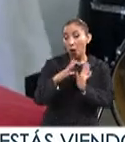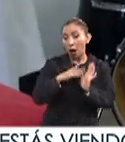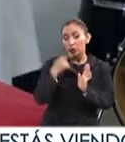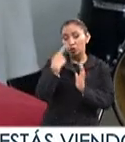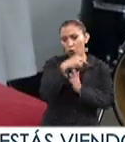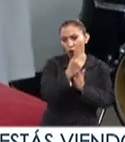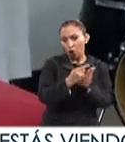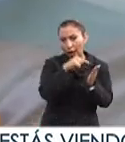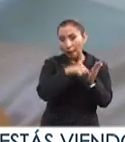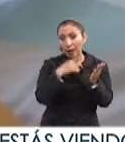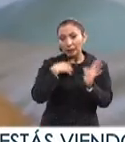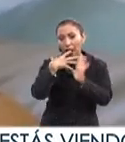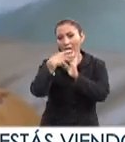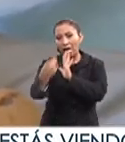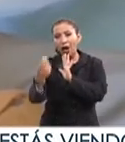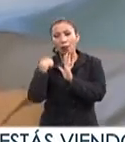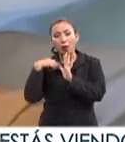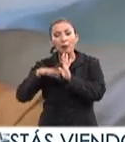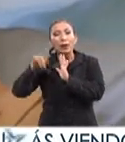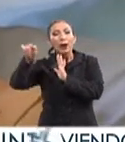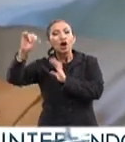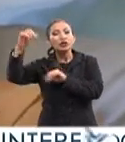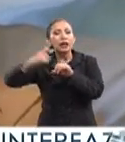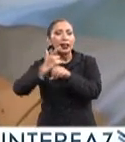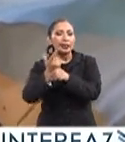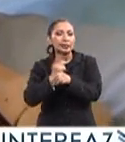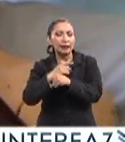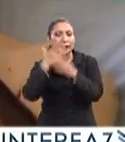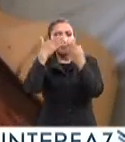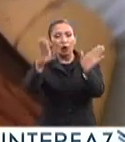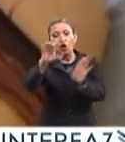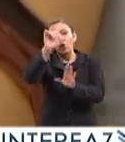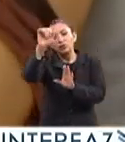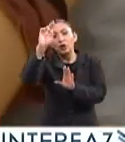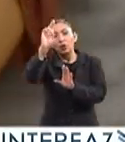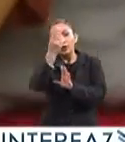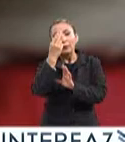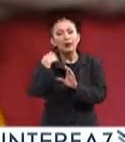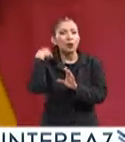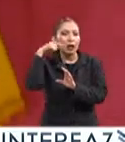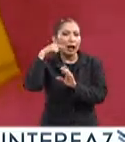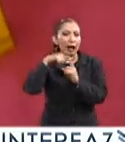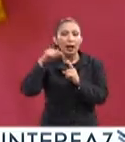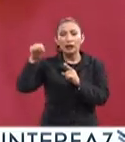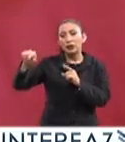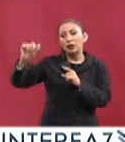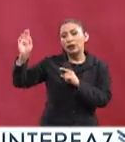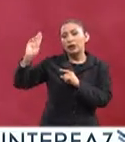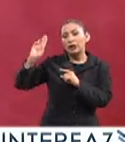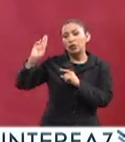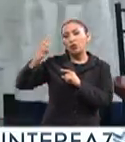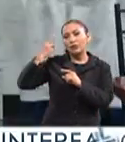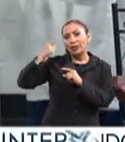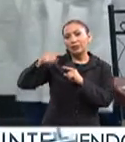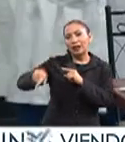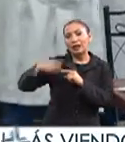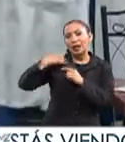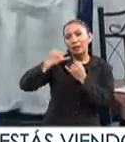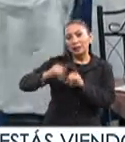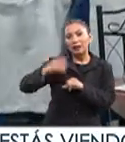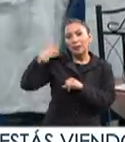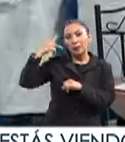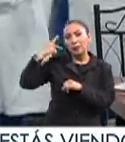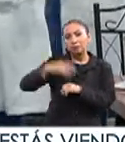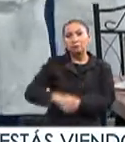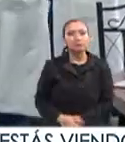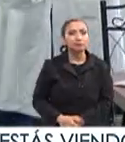Su plan de estudios ha sido tomado como base para las carreras que han abierto la Universidad de Guadalajara y la Benemérita Universidad Autónoma